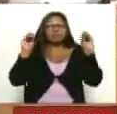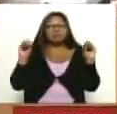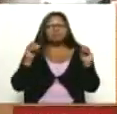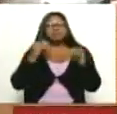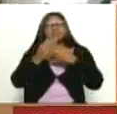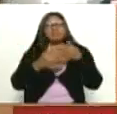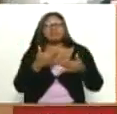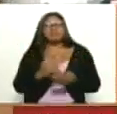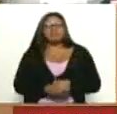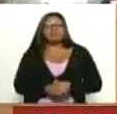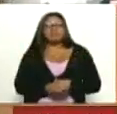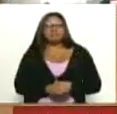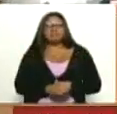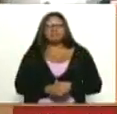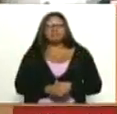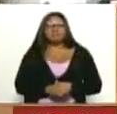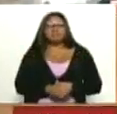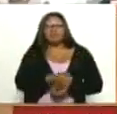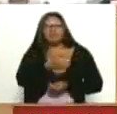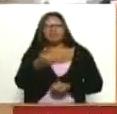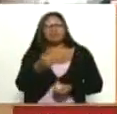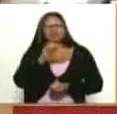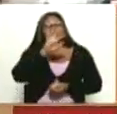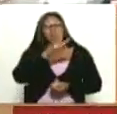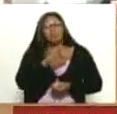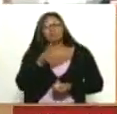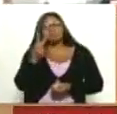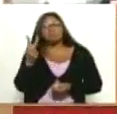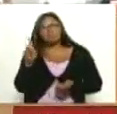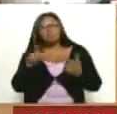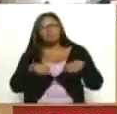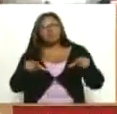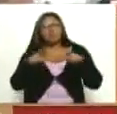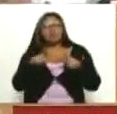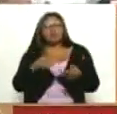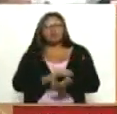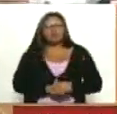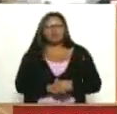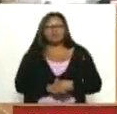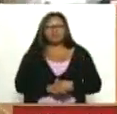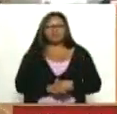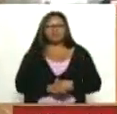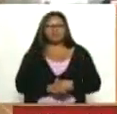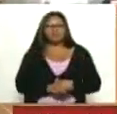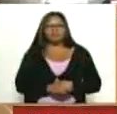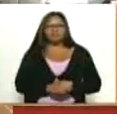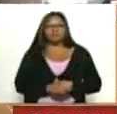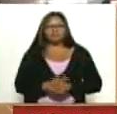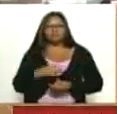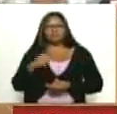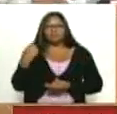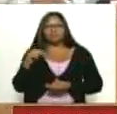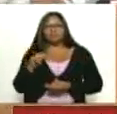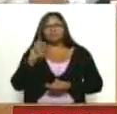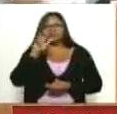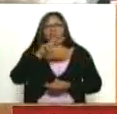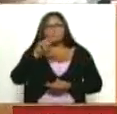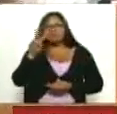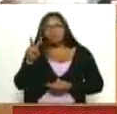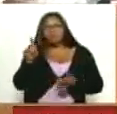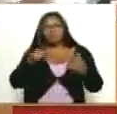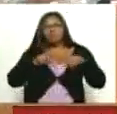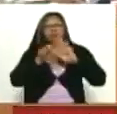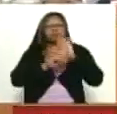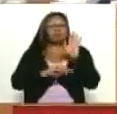de las 52 espacios intracomunitarios donde vamos a estar en las 22 parroquias